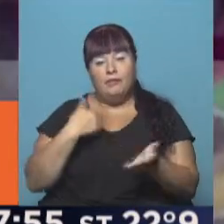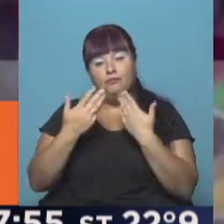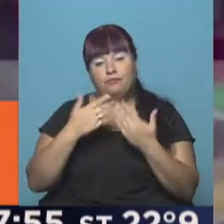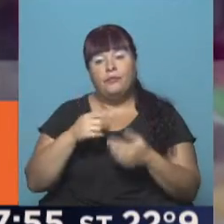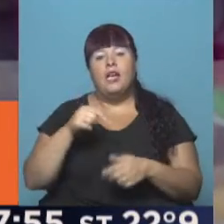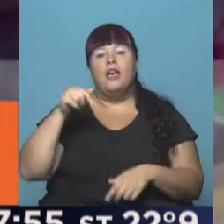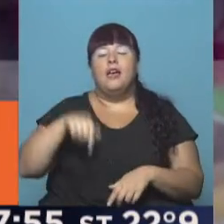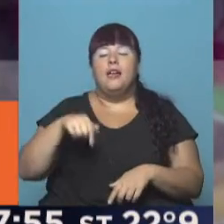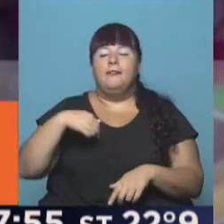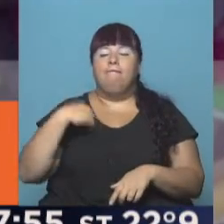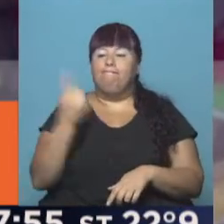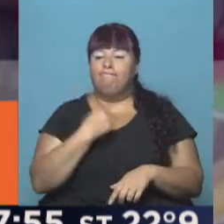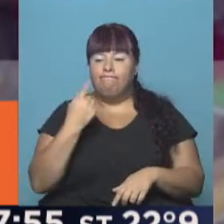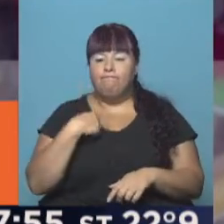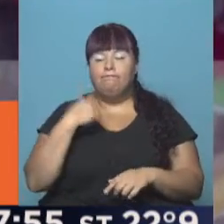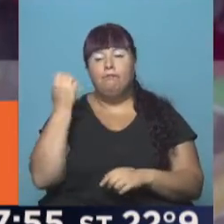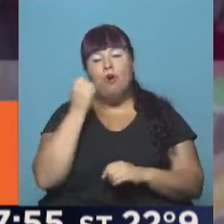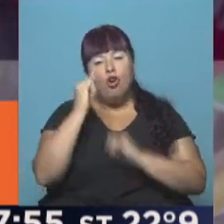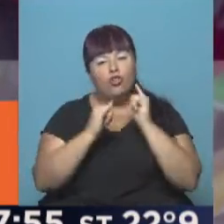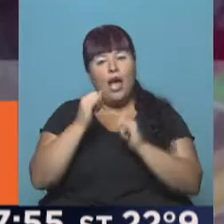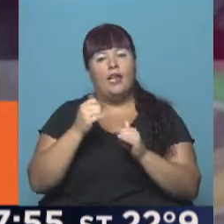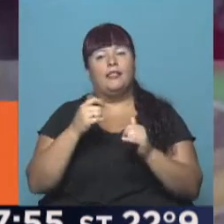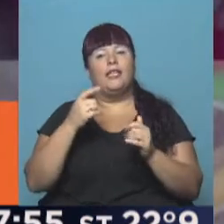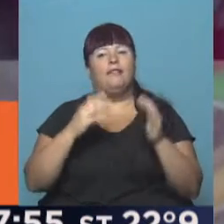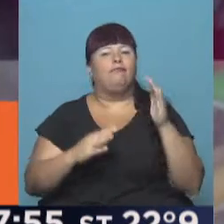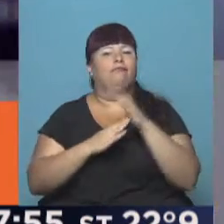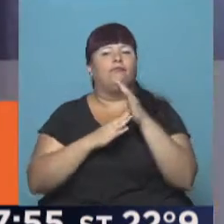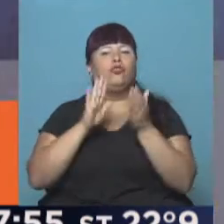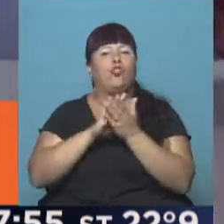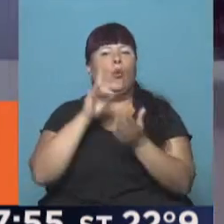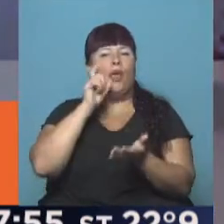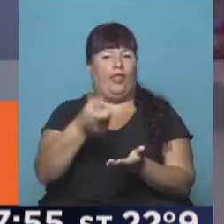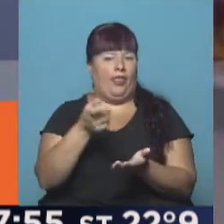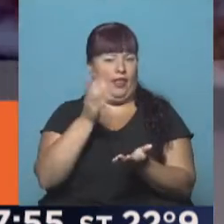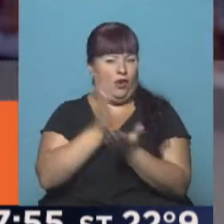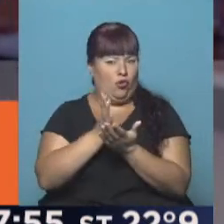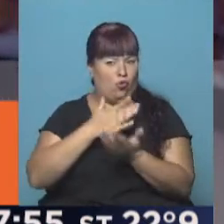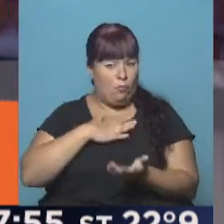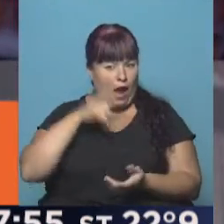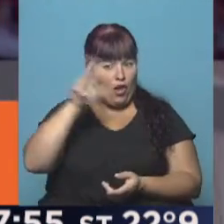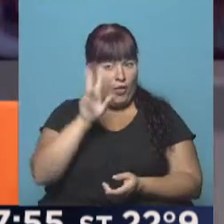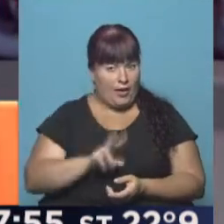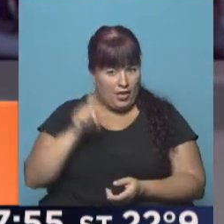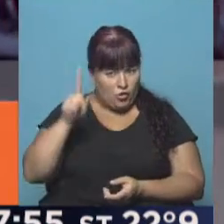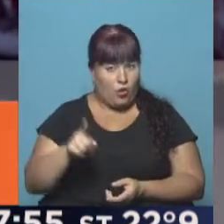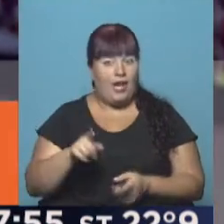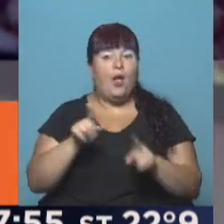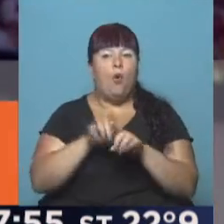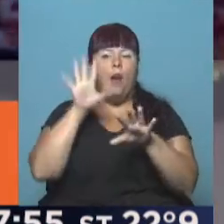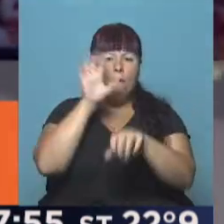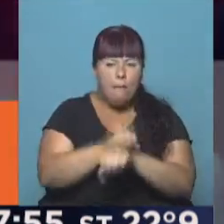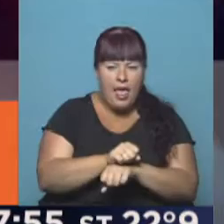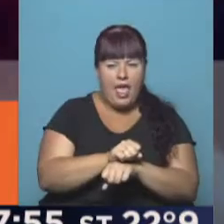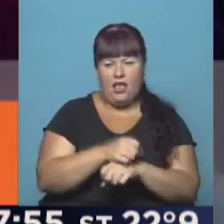que queríamos en principio resaltar eran los patrones de violación de derechos humanos que ocurren en Venezuela, como las